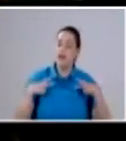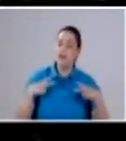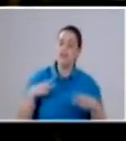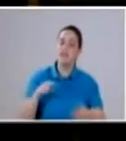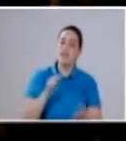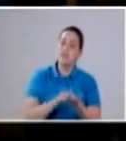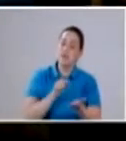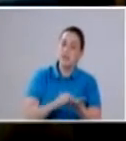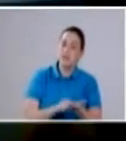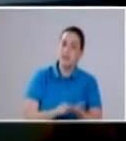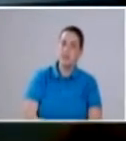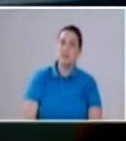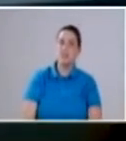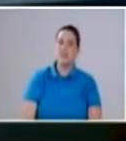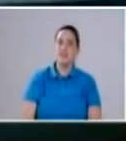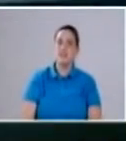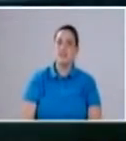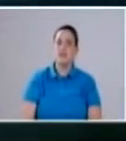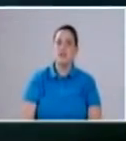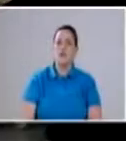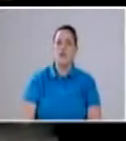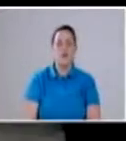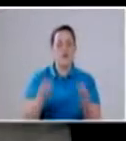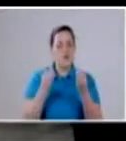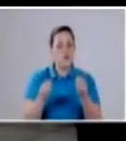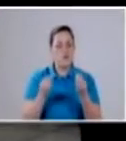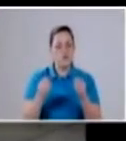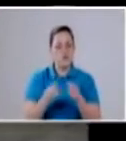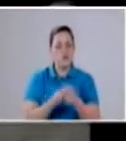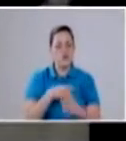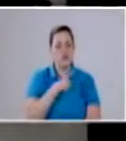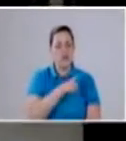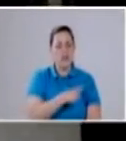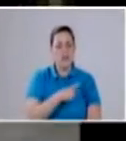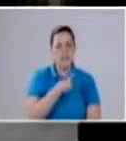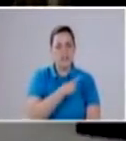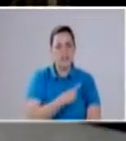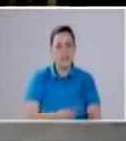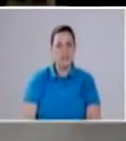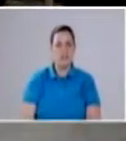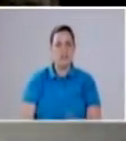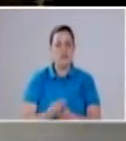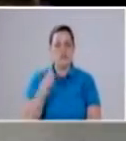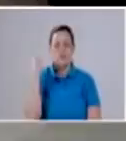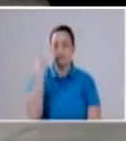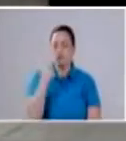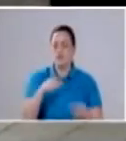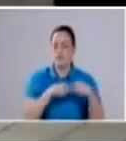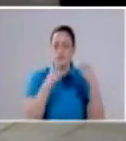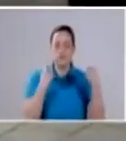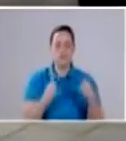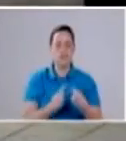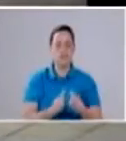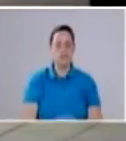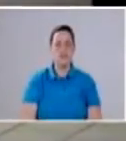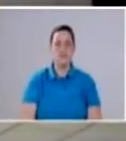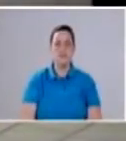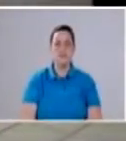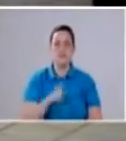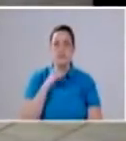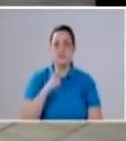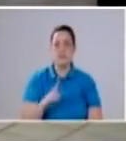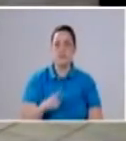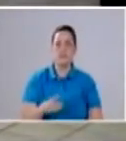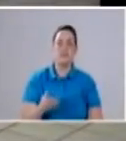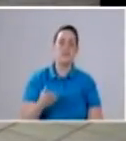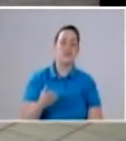que pedirlo con insistencia, hay que pedirlo con anhelo, hay que pedirlo con todo el corazón. Nada de que va, ore por mí pues a ver